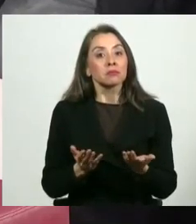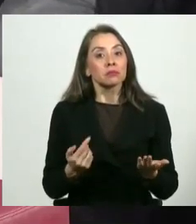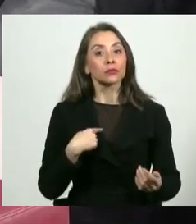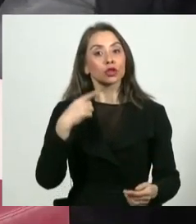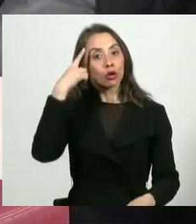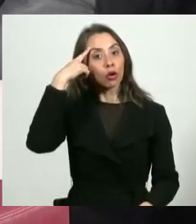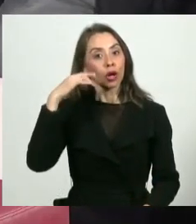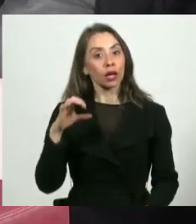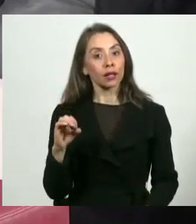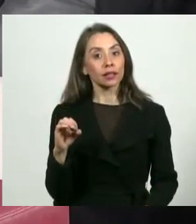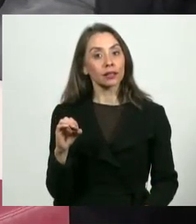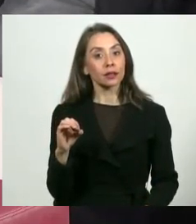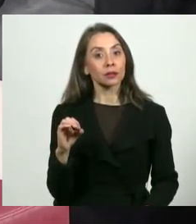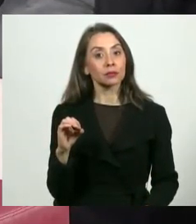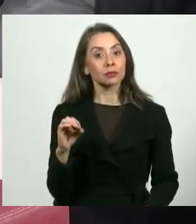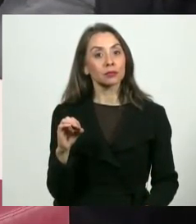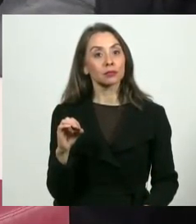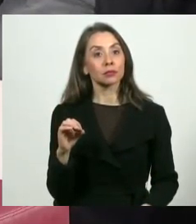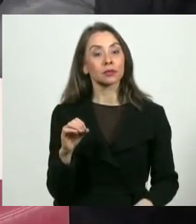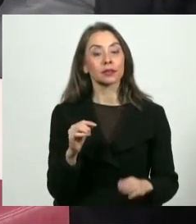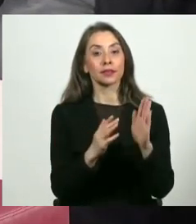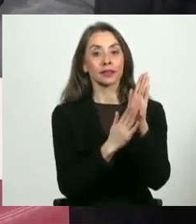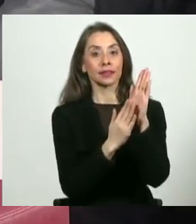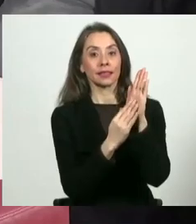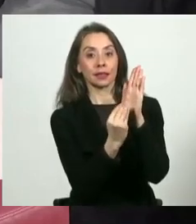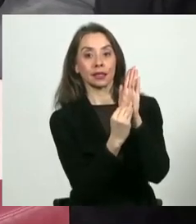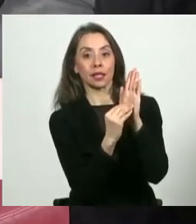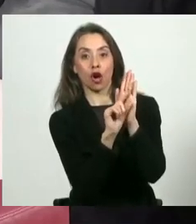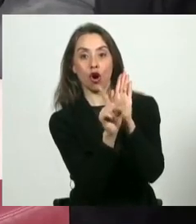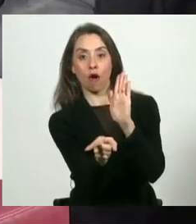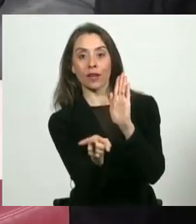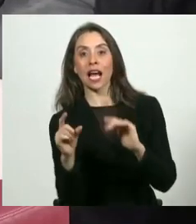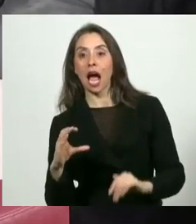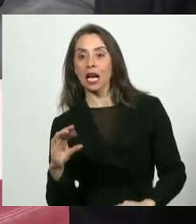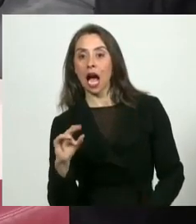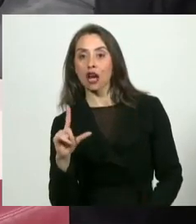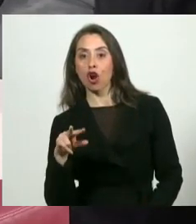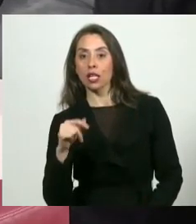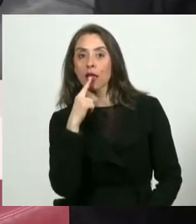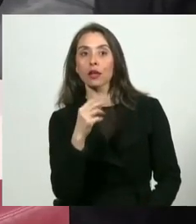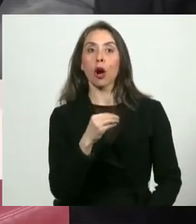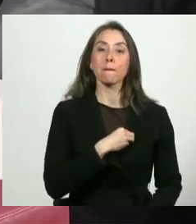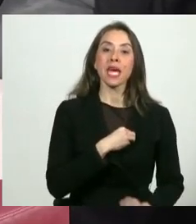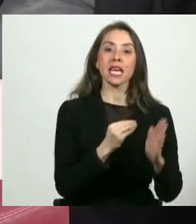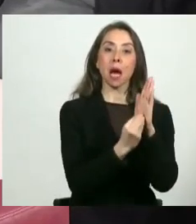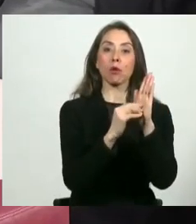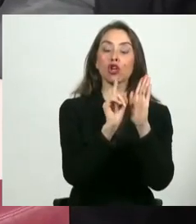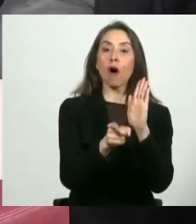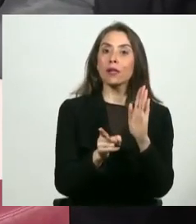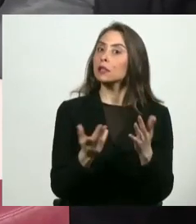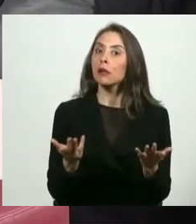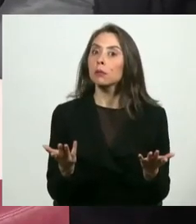que esta obligatoriedad, y la Carolina decía, qué pena que tenga que ser obligatorio, pero no hay otra manera de